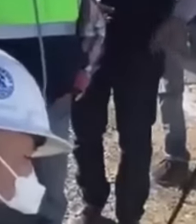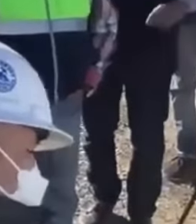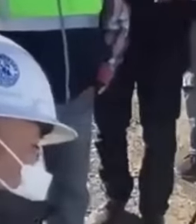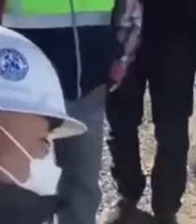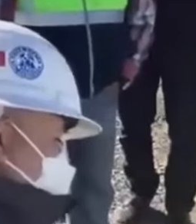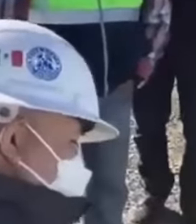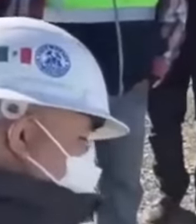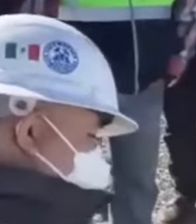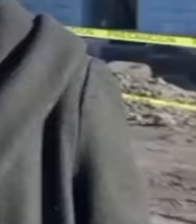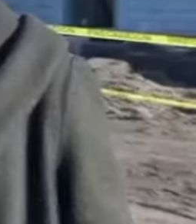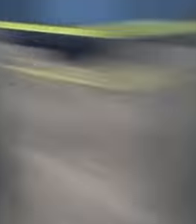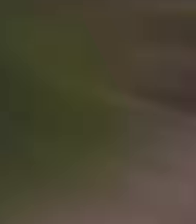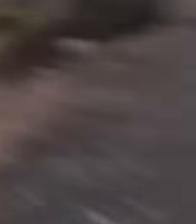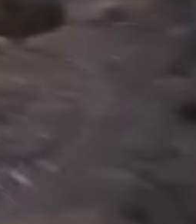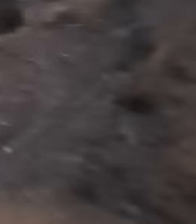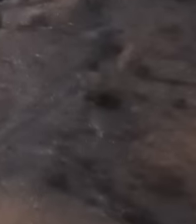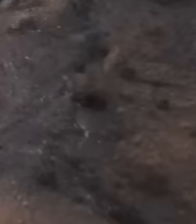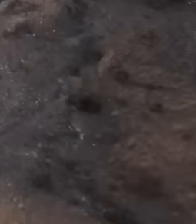hace 4 años.